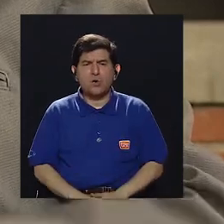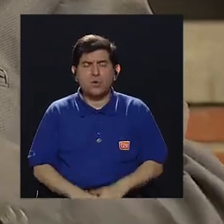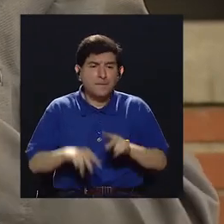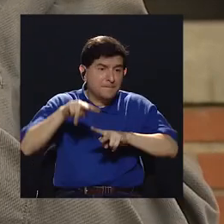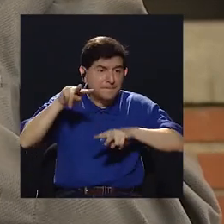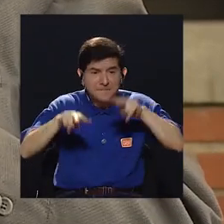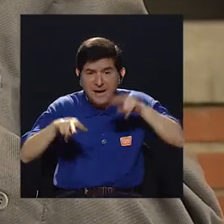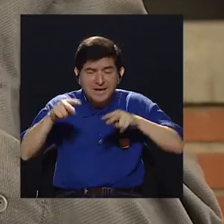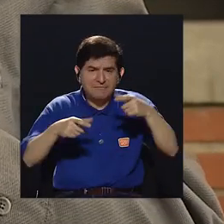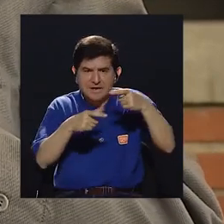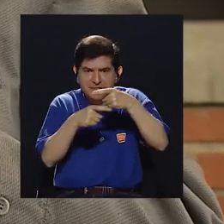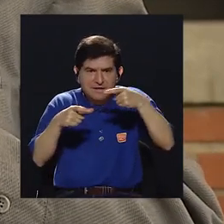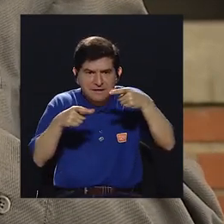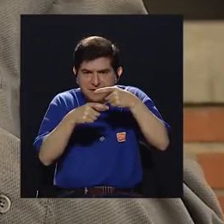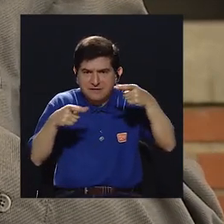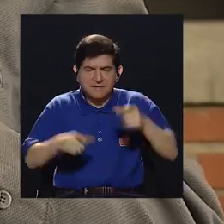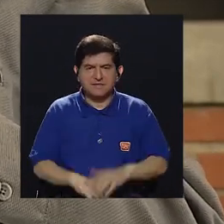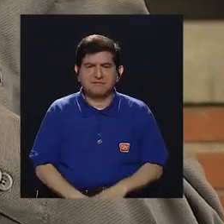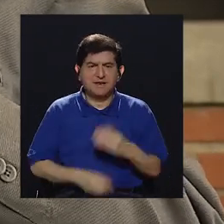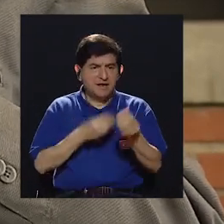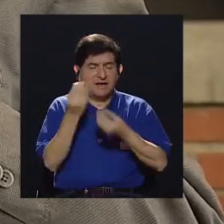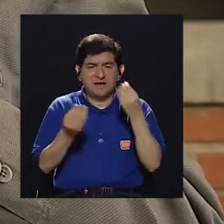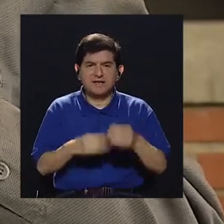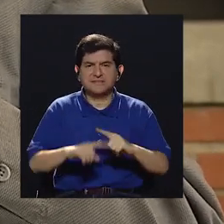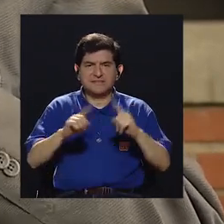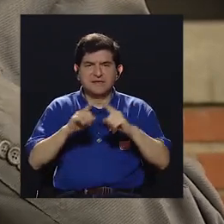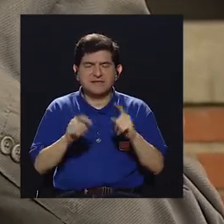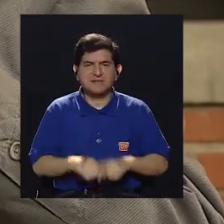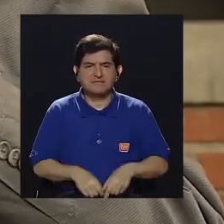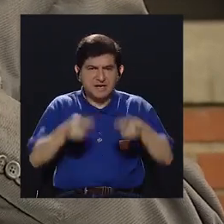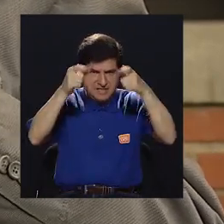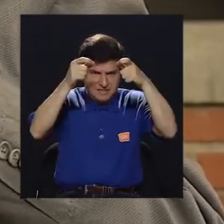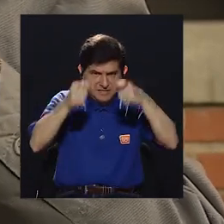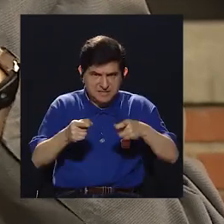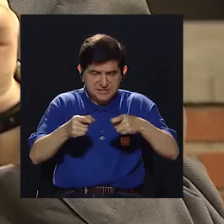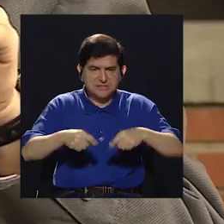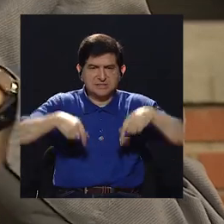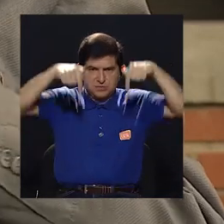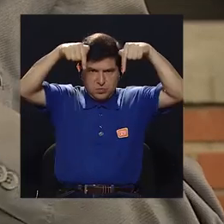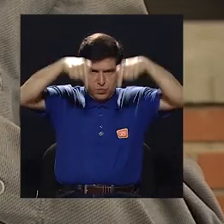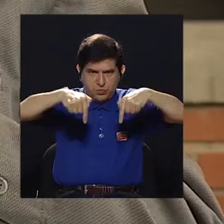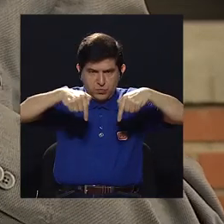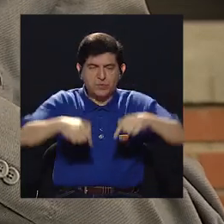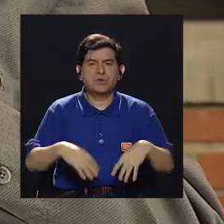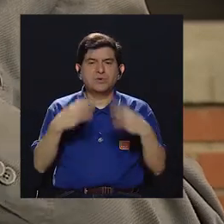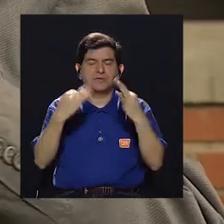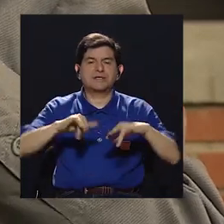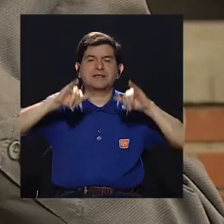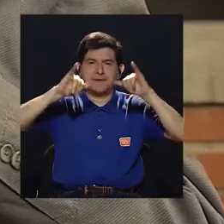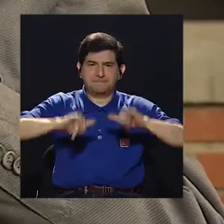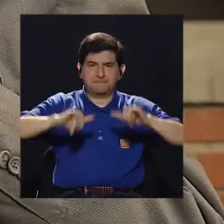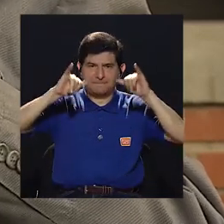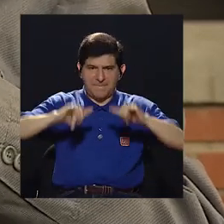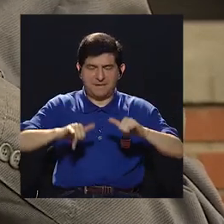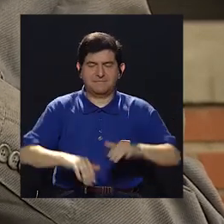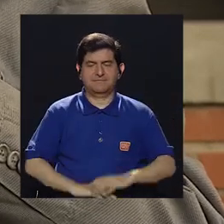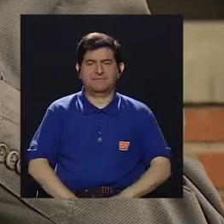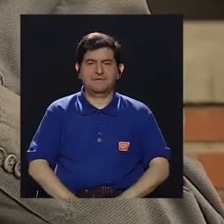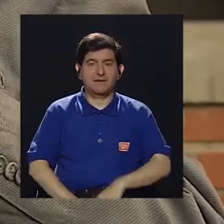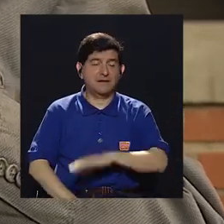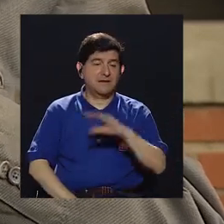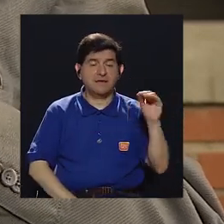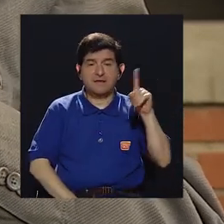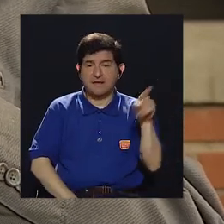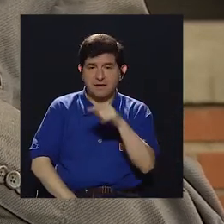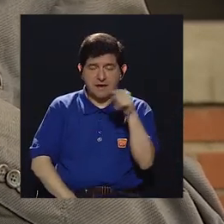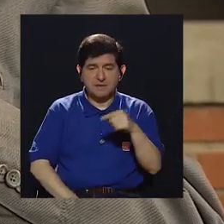hablo de inestabilidad, lo que las vértebras se mueven, pues lo que hacemos es poner una serie de artefactos, tornillos, cajas, para estabilizar lo que se